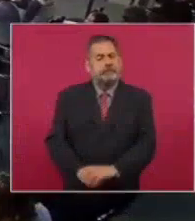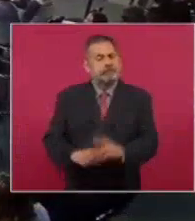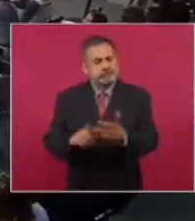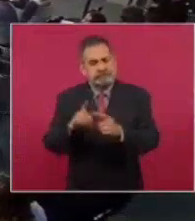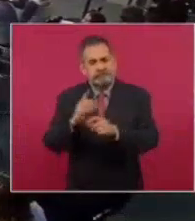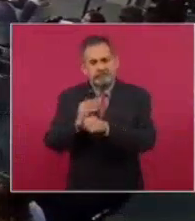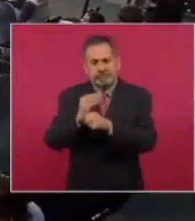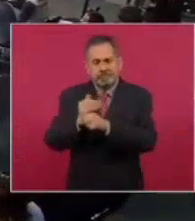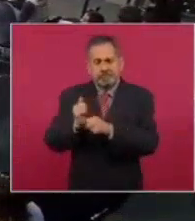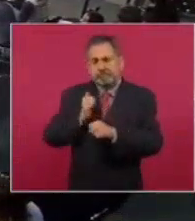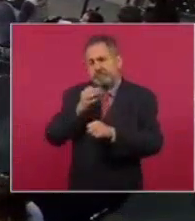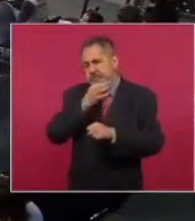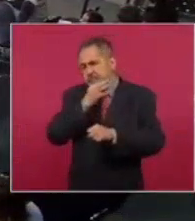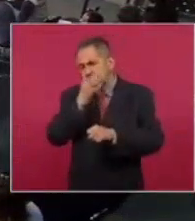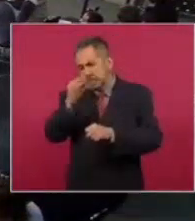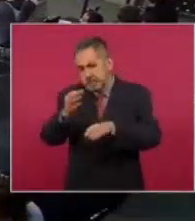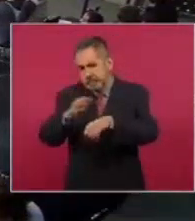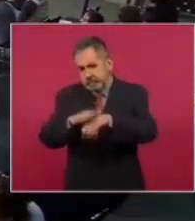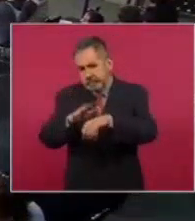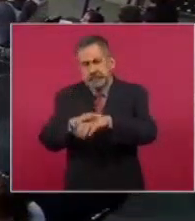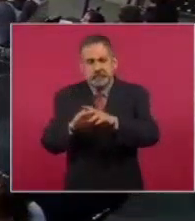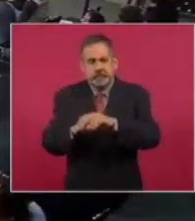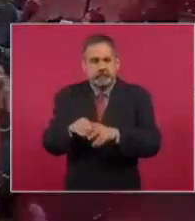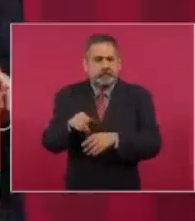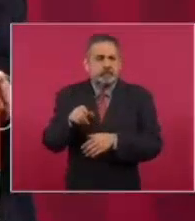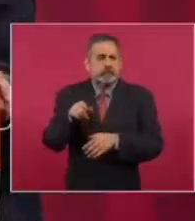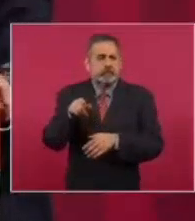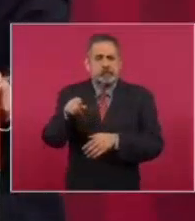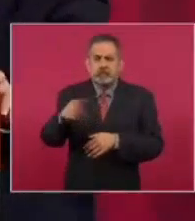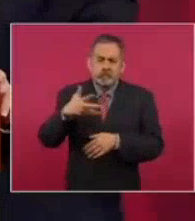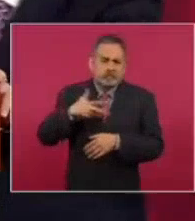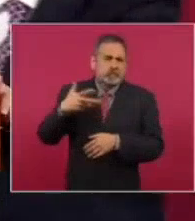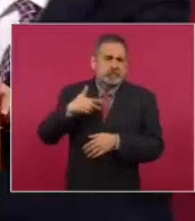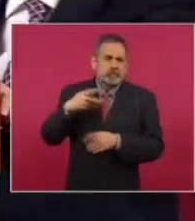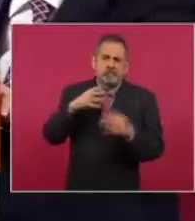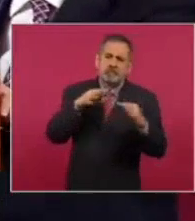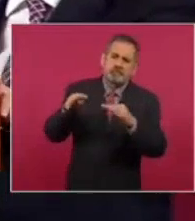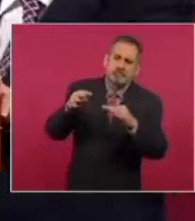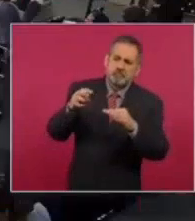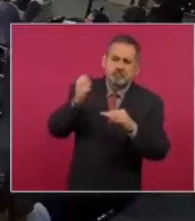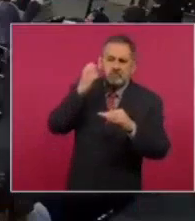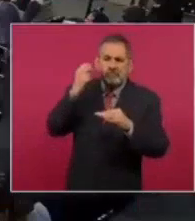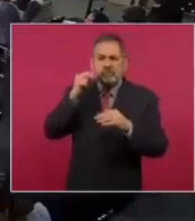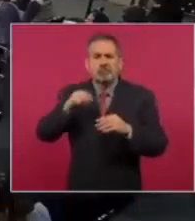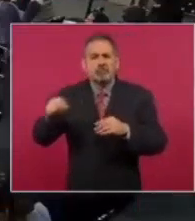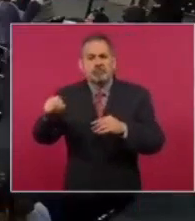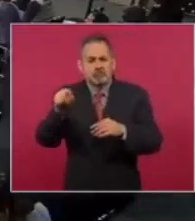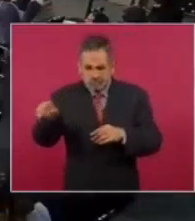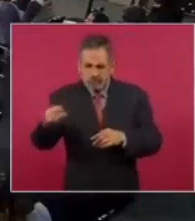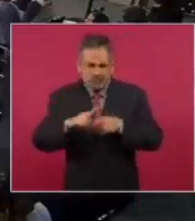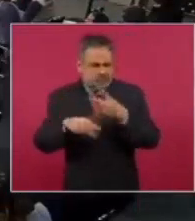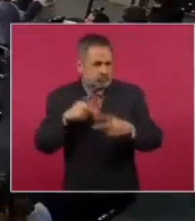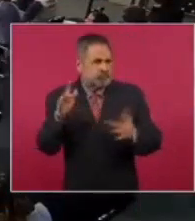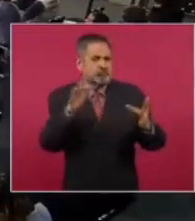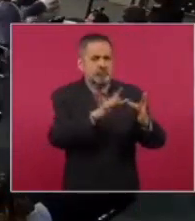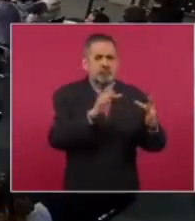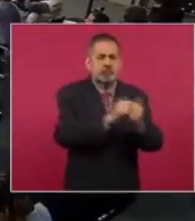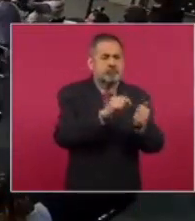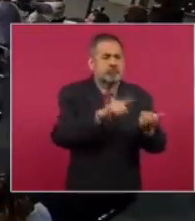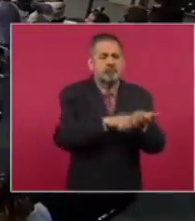decirle de que pues ella tiene todos los foros que vaya al reforma